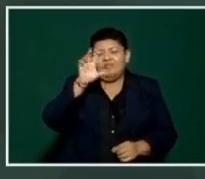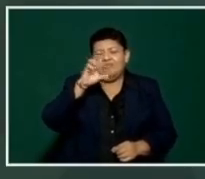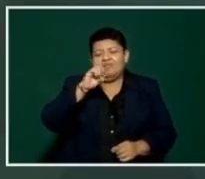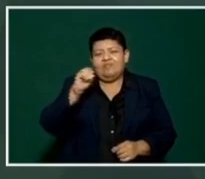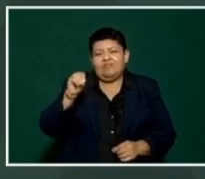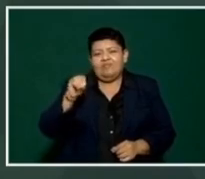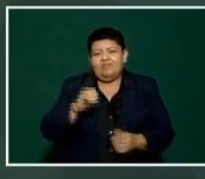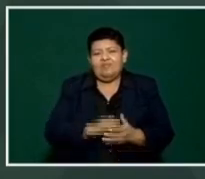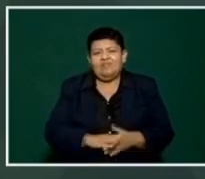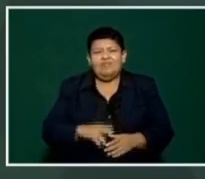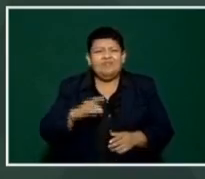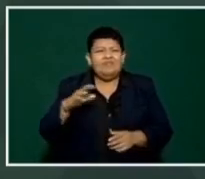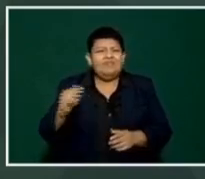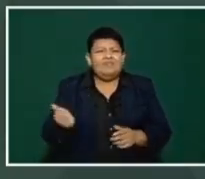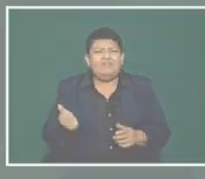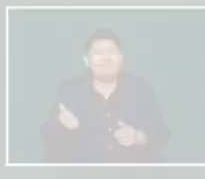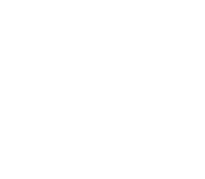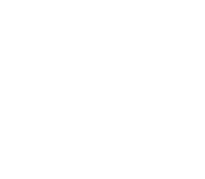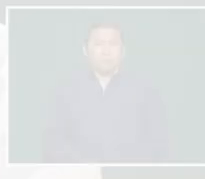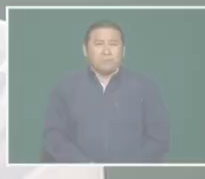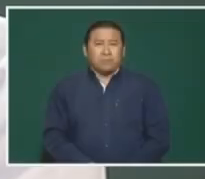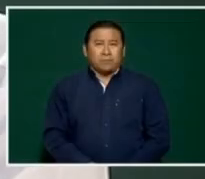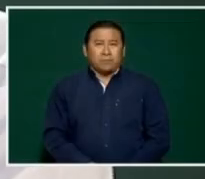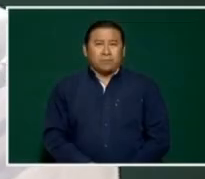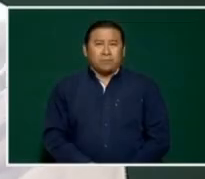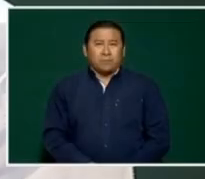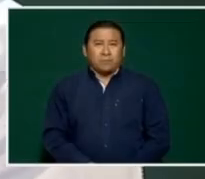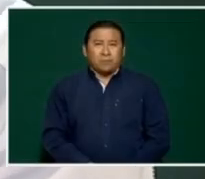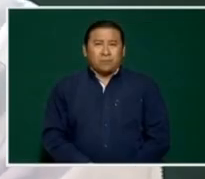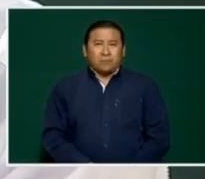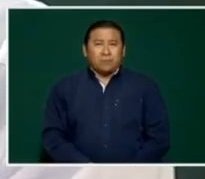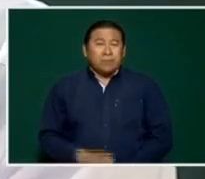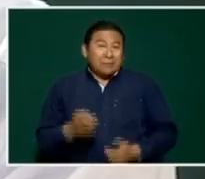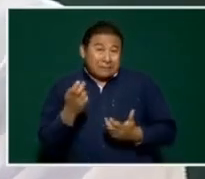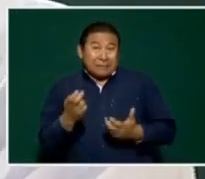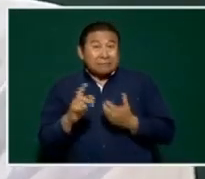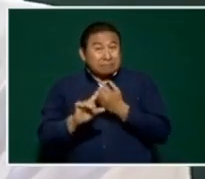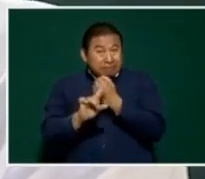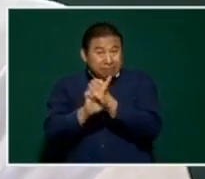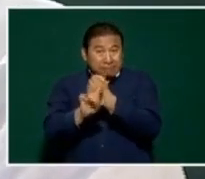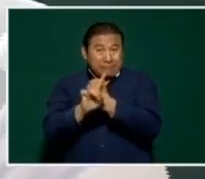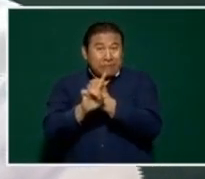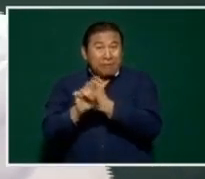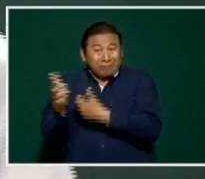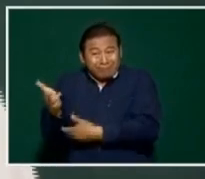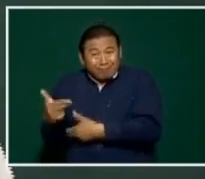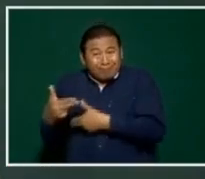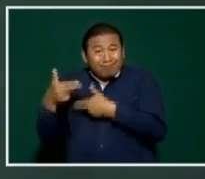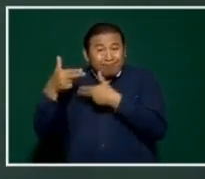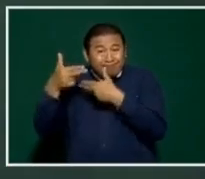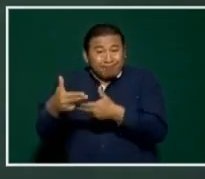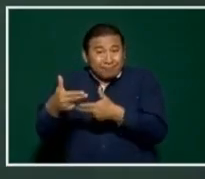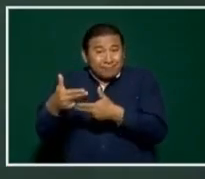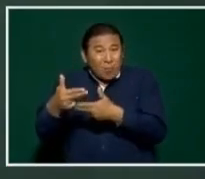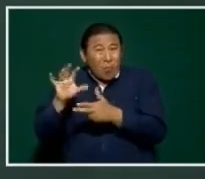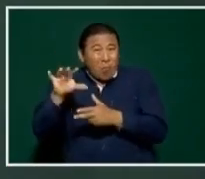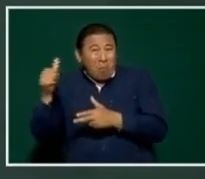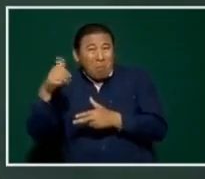es un asunto menor este problema ha heredado como otros